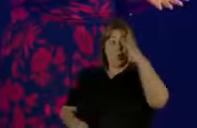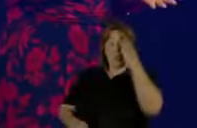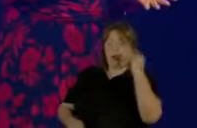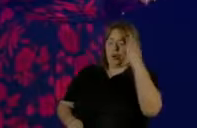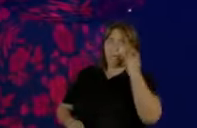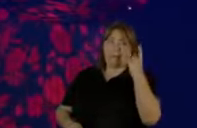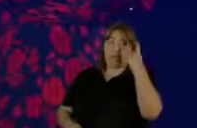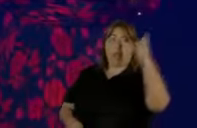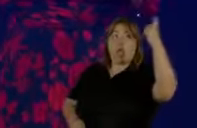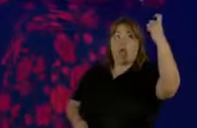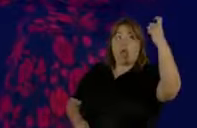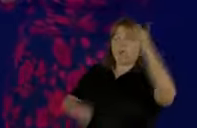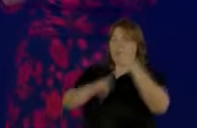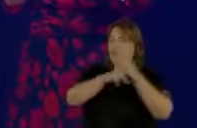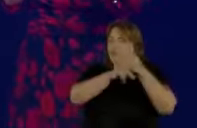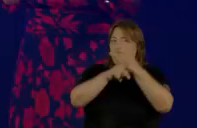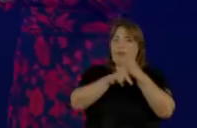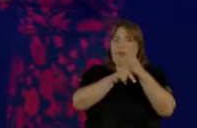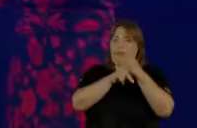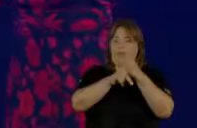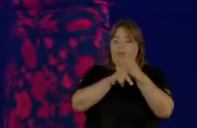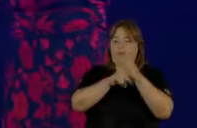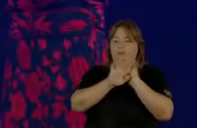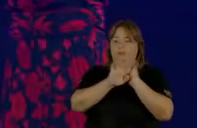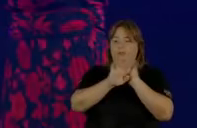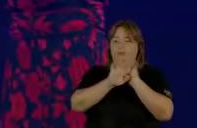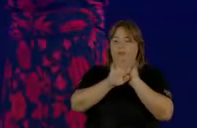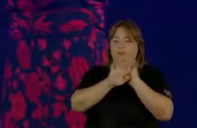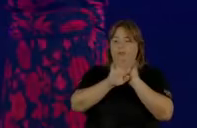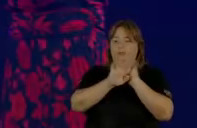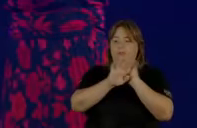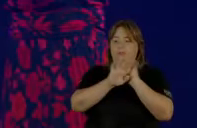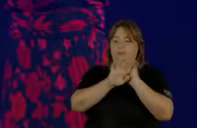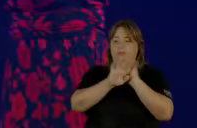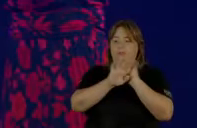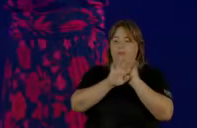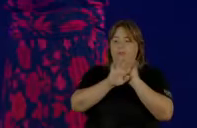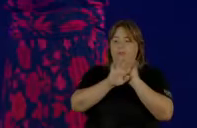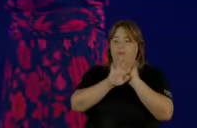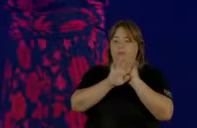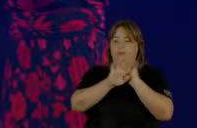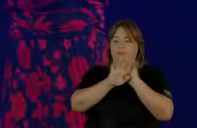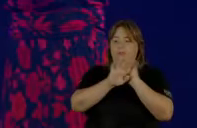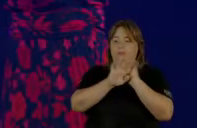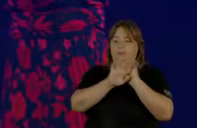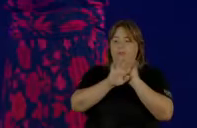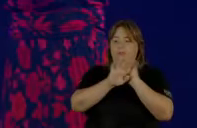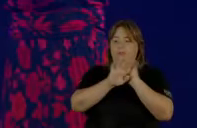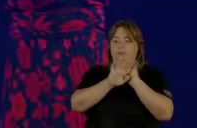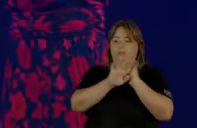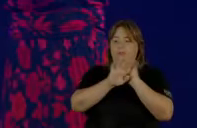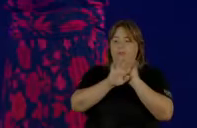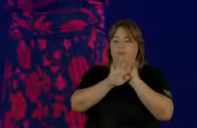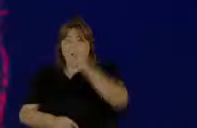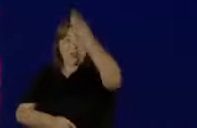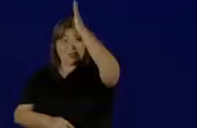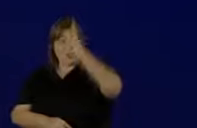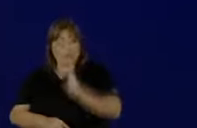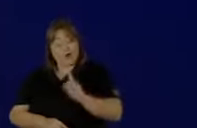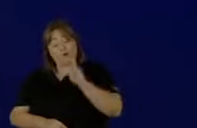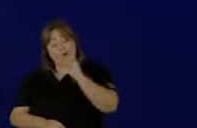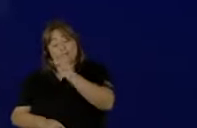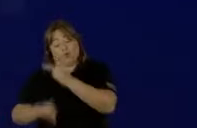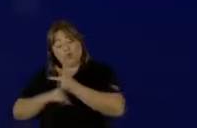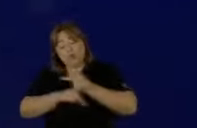Israel. He aquí, no se adormecerá ni dormirá al que guarda a Israel. Jehová es tu guardador, Jehová es